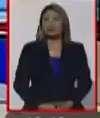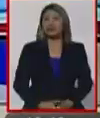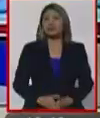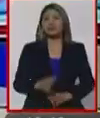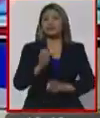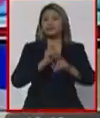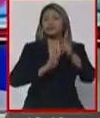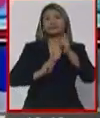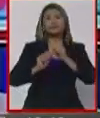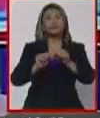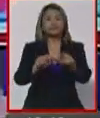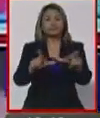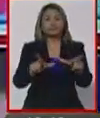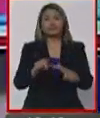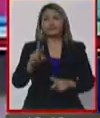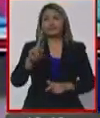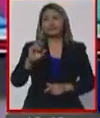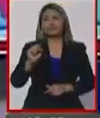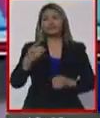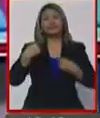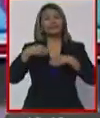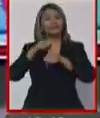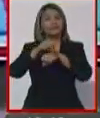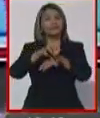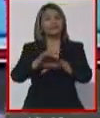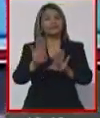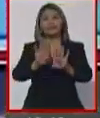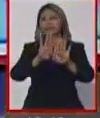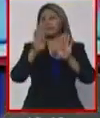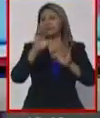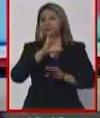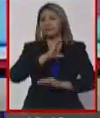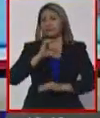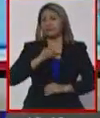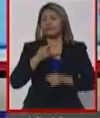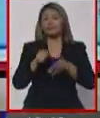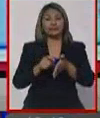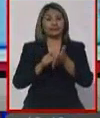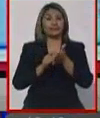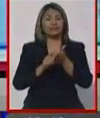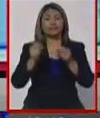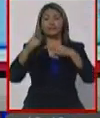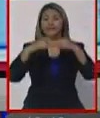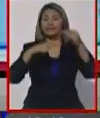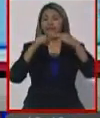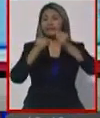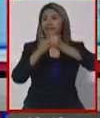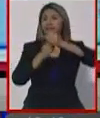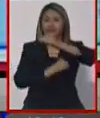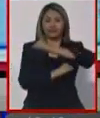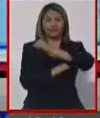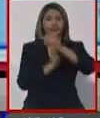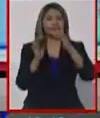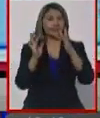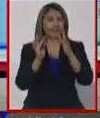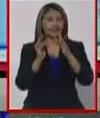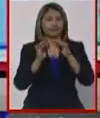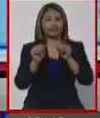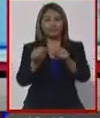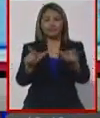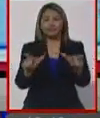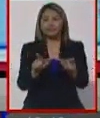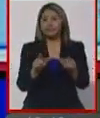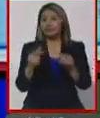Pobladores de Porongo y vecinos de la zona del Urubó marcharon hasta la puerta del Consejo. Ellos exigen la construcción de puentes que conecten